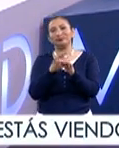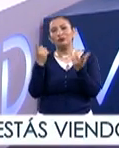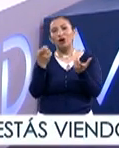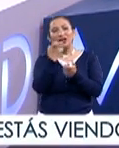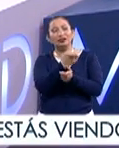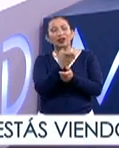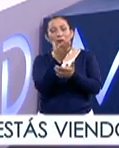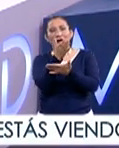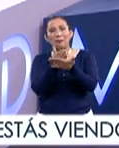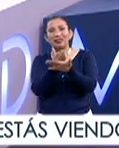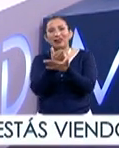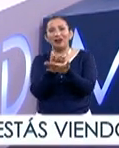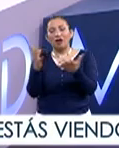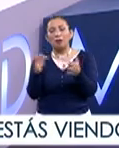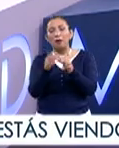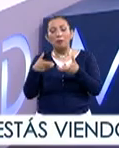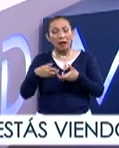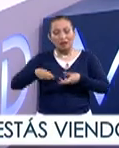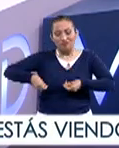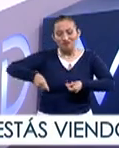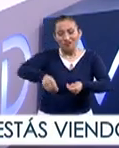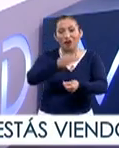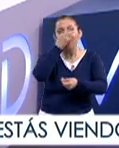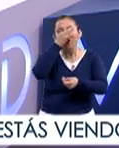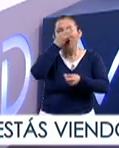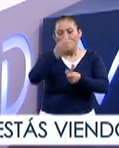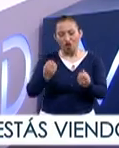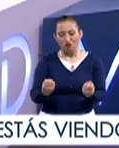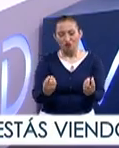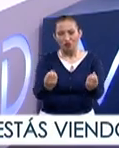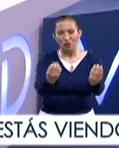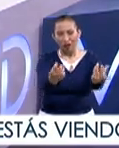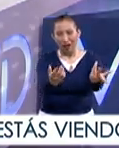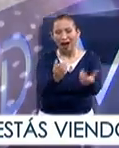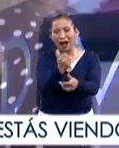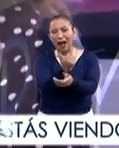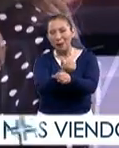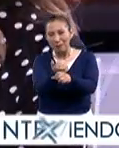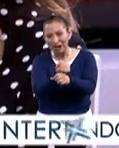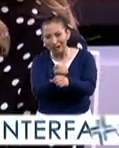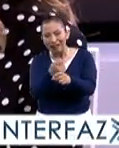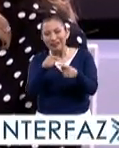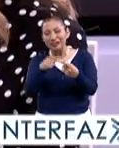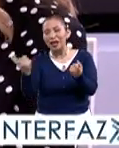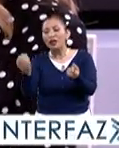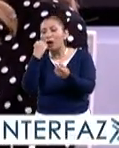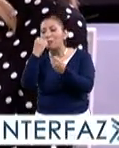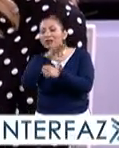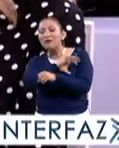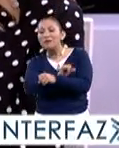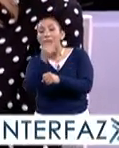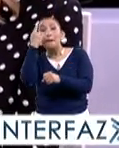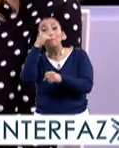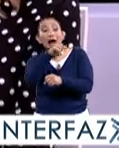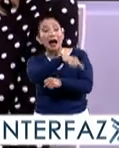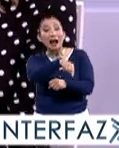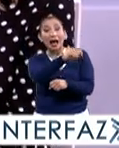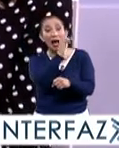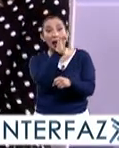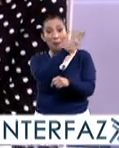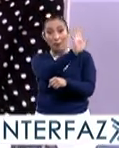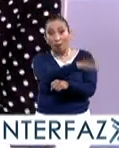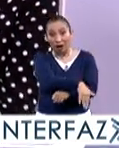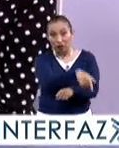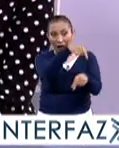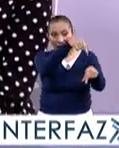es que se ponen los senderos de Cempasúchil, los alimentos favoritos en el altar, para que el